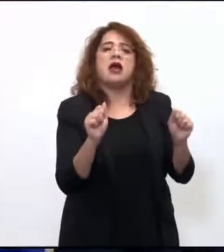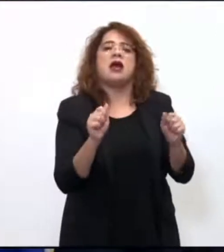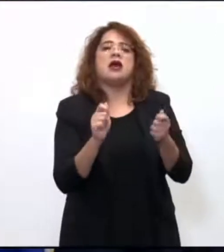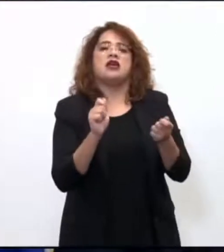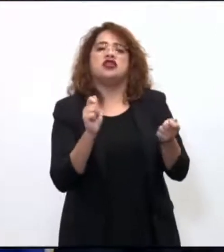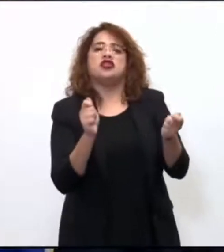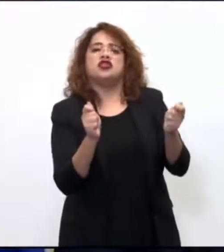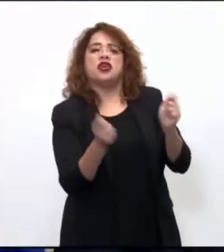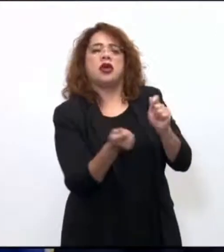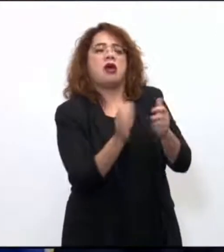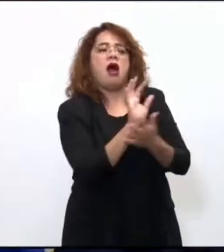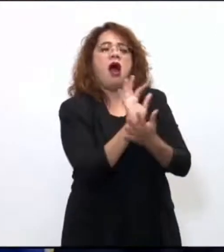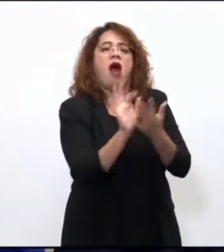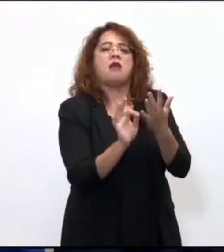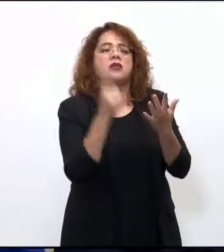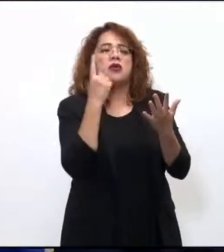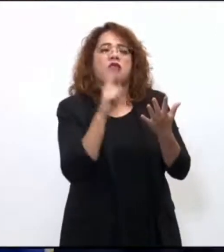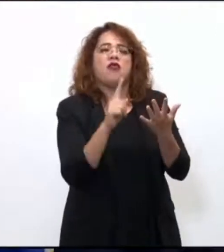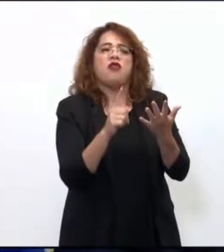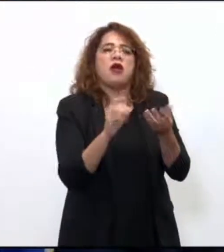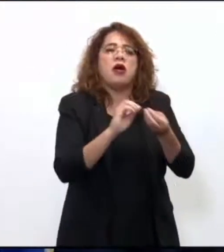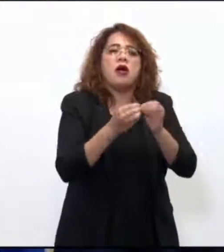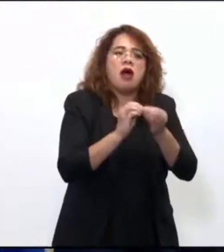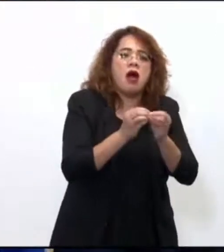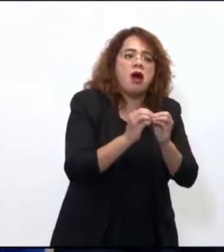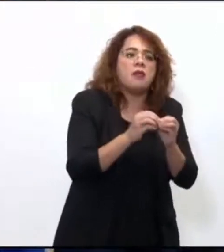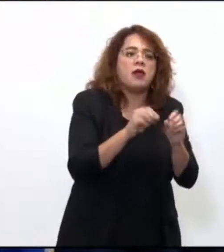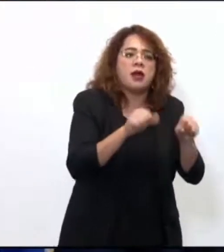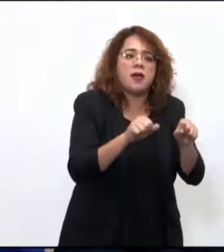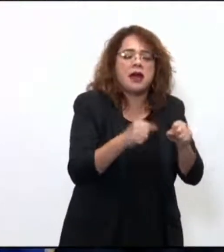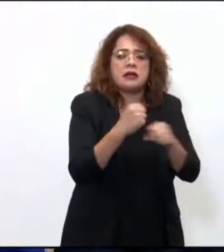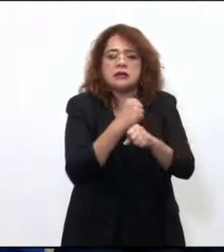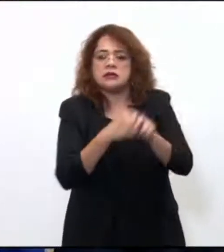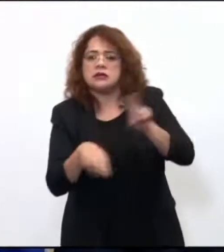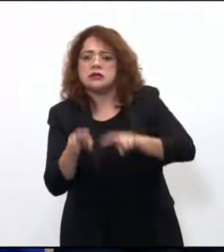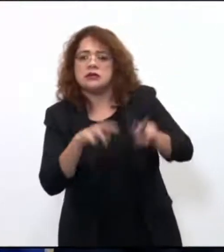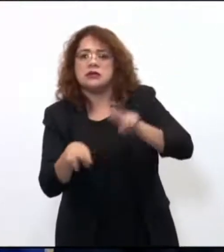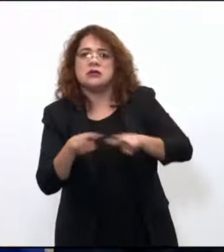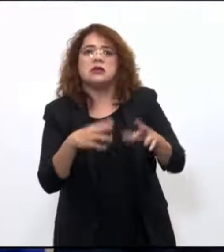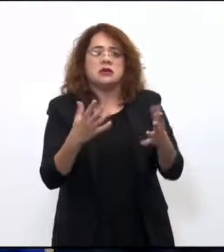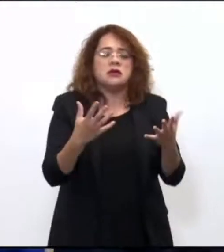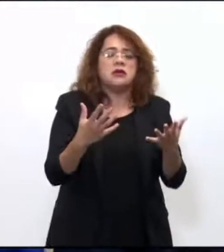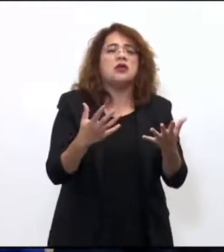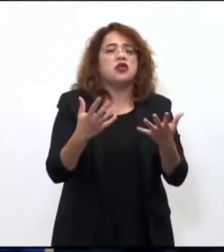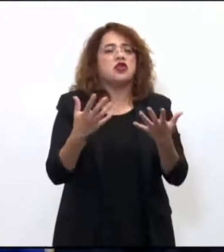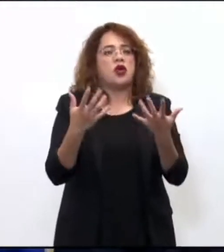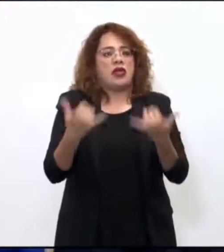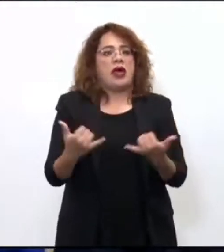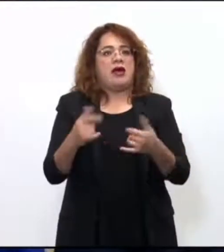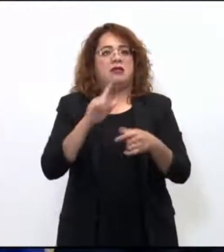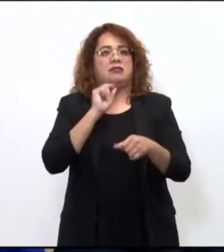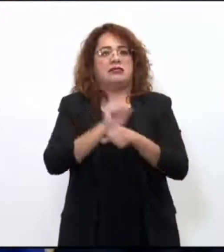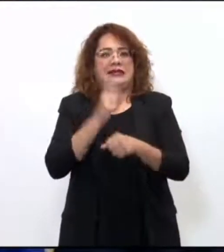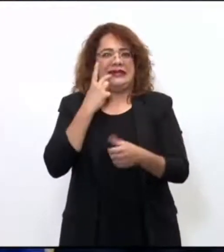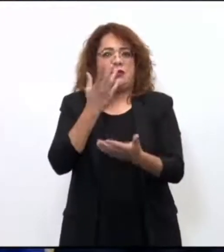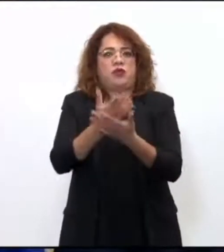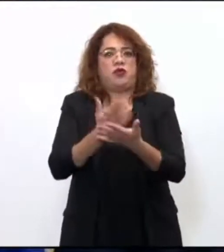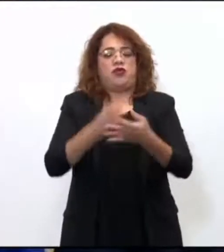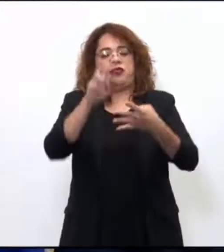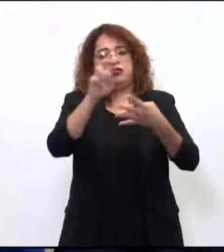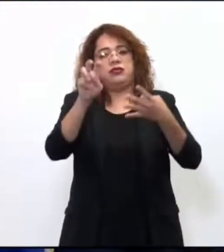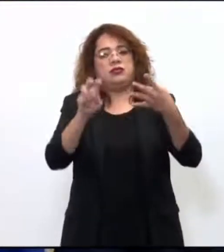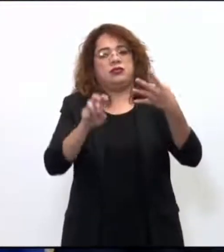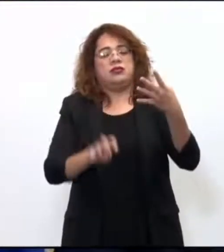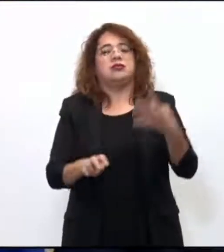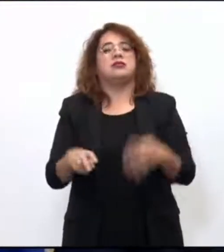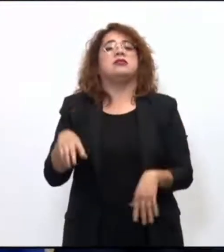El alcalde expresó que está muy orgulloso de nuestra comunidad. Felicidades. Y nuestro equipo de la